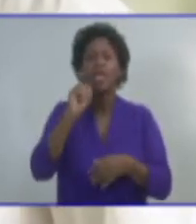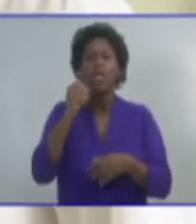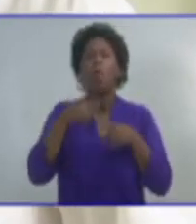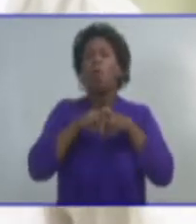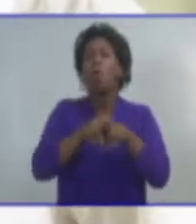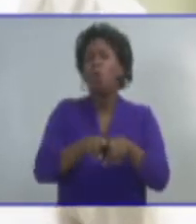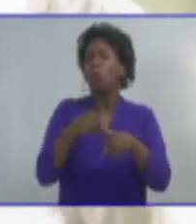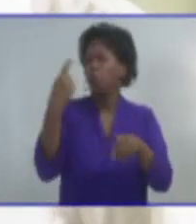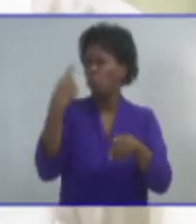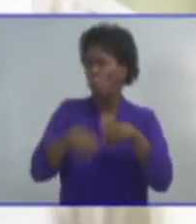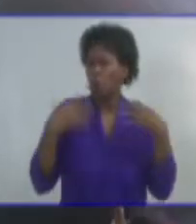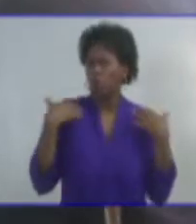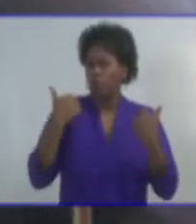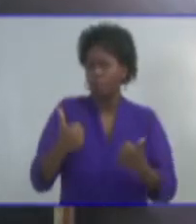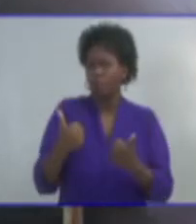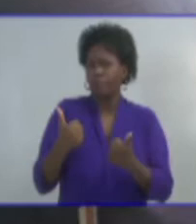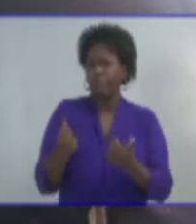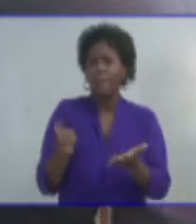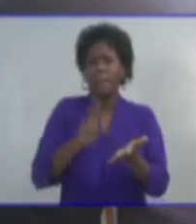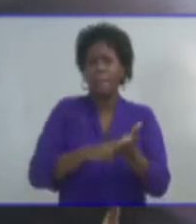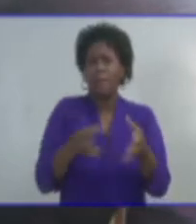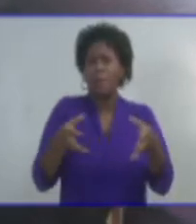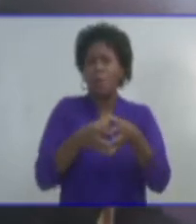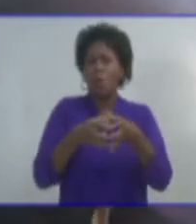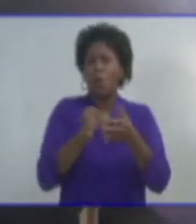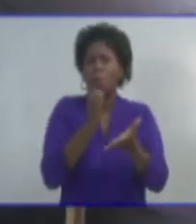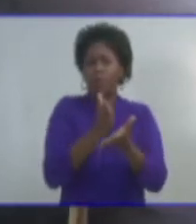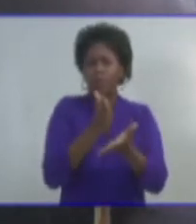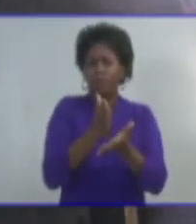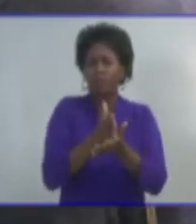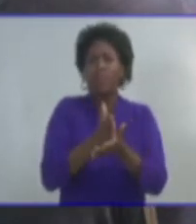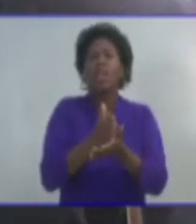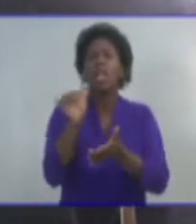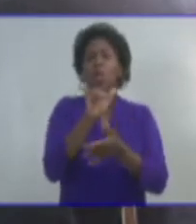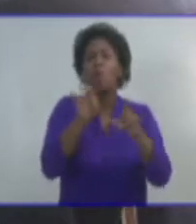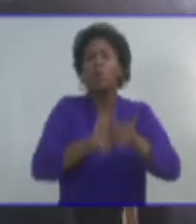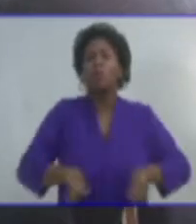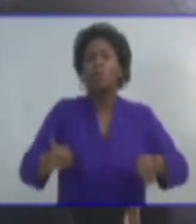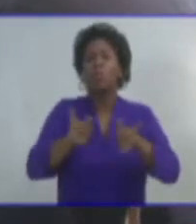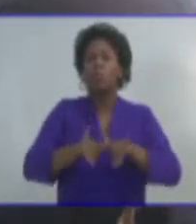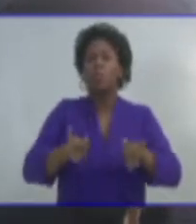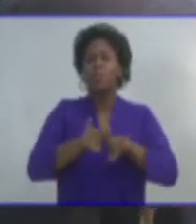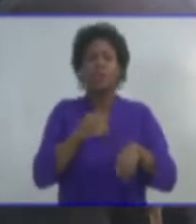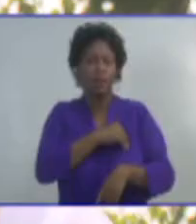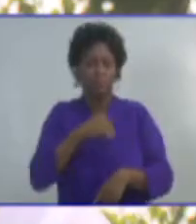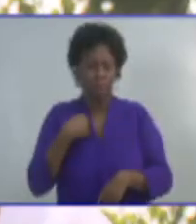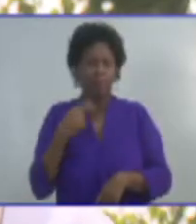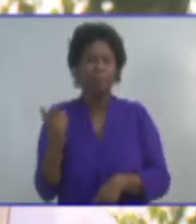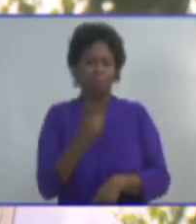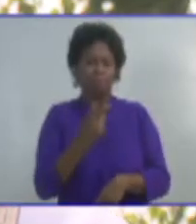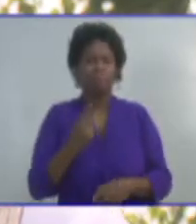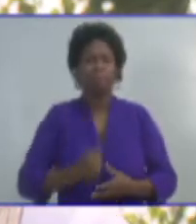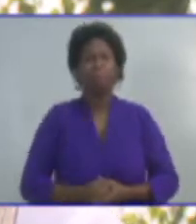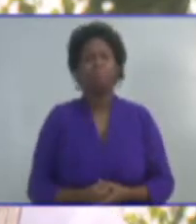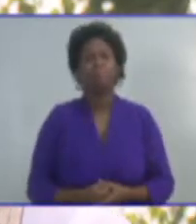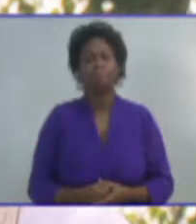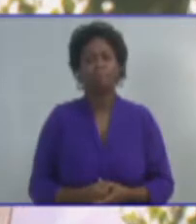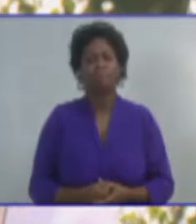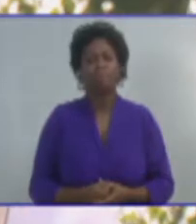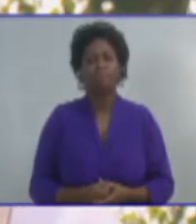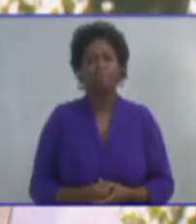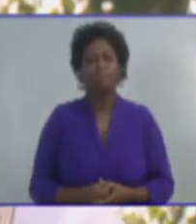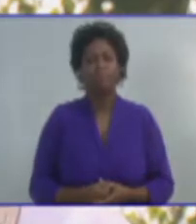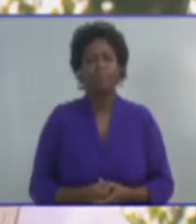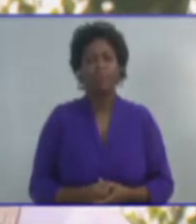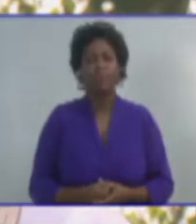a directivos de los sectores de educación, educación superior y la Universidad de Ciencias Médicas. Lo primero y lo principal es